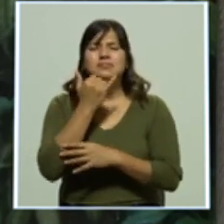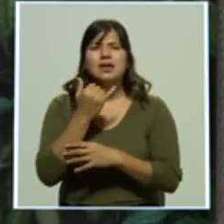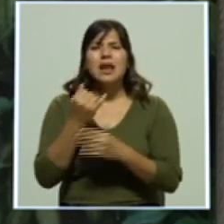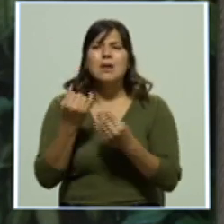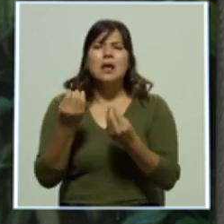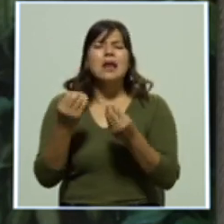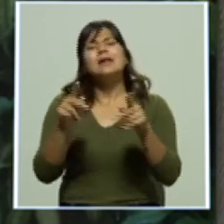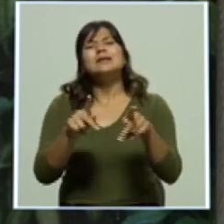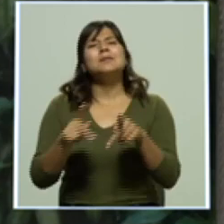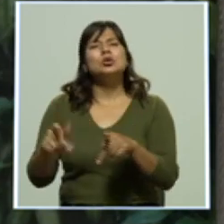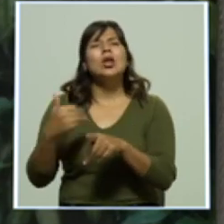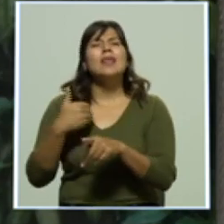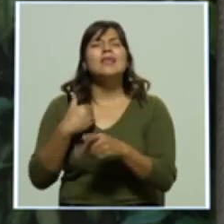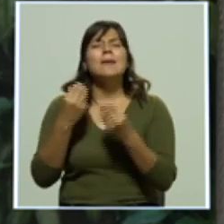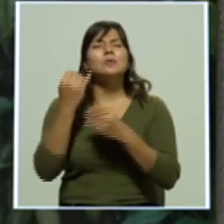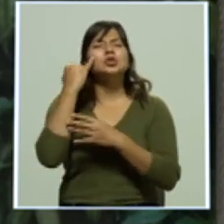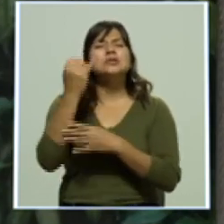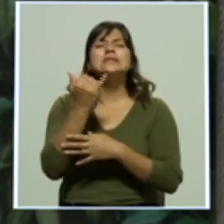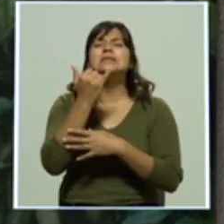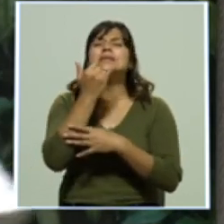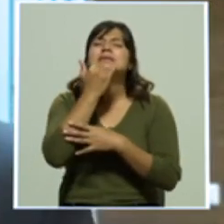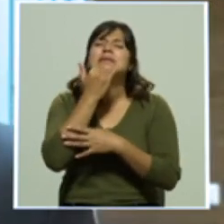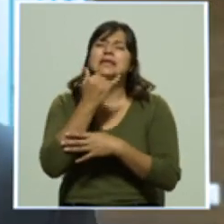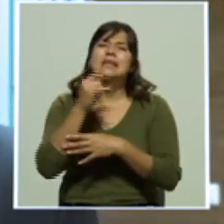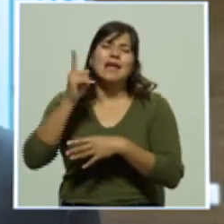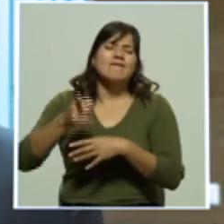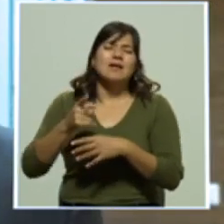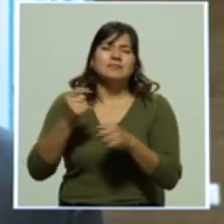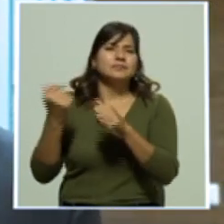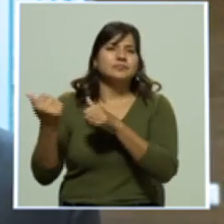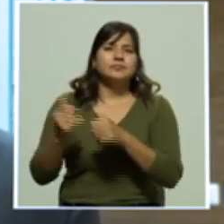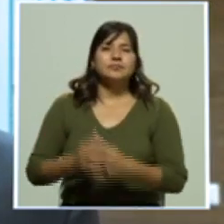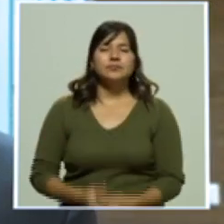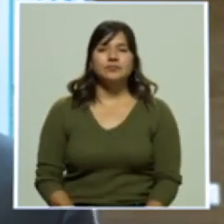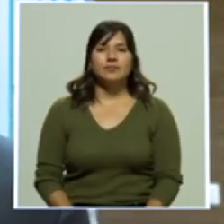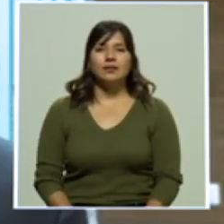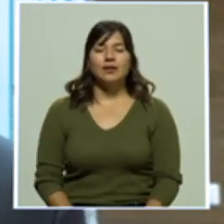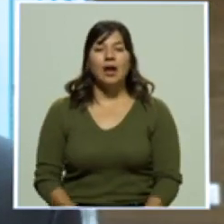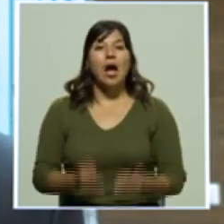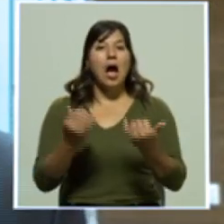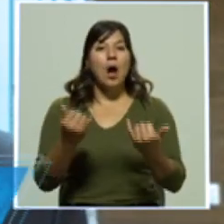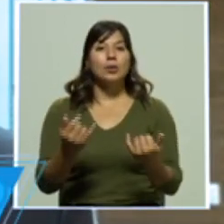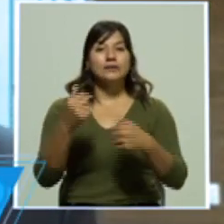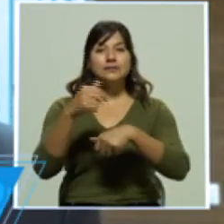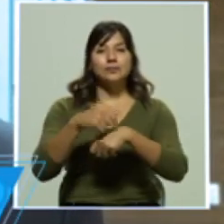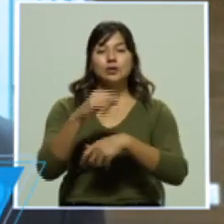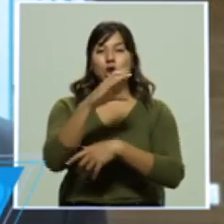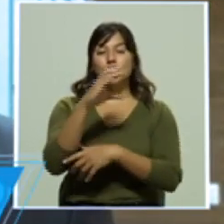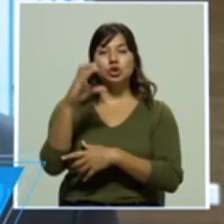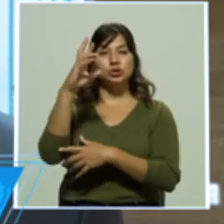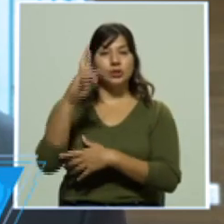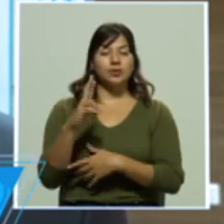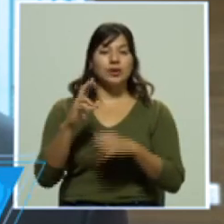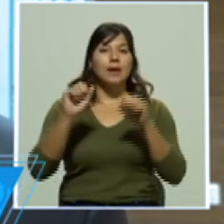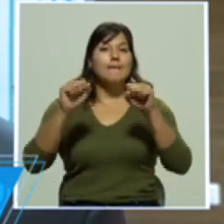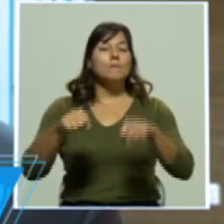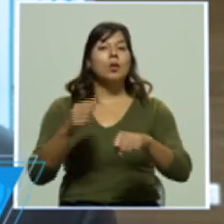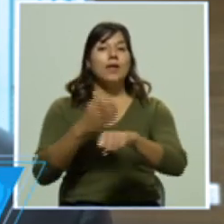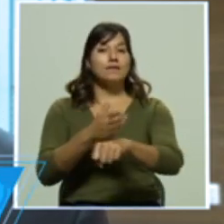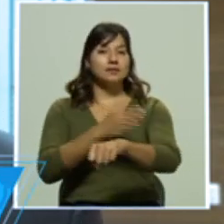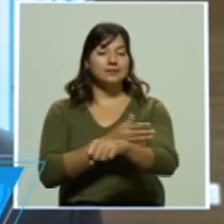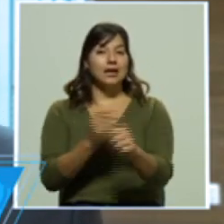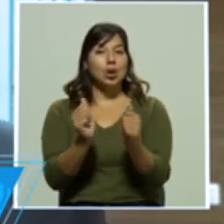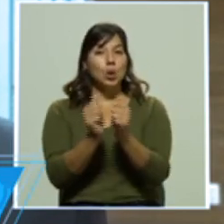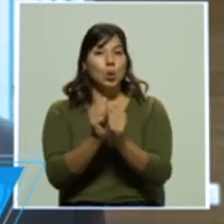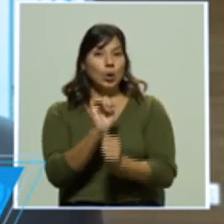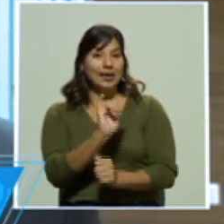en torno al tema del cannabis que es necesario superar. Es un momento en el que el país puede avanzar en esta discusión aún